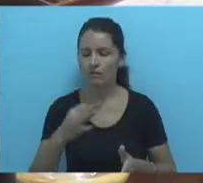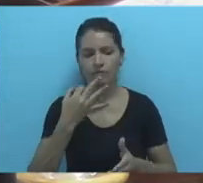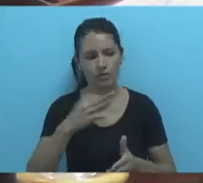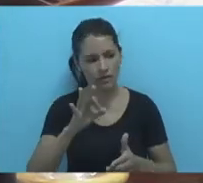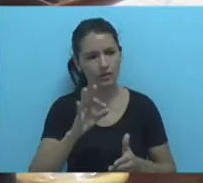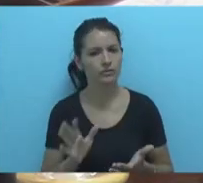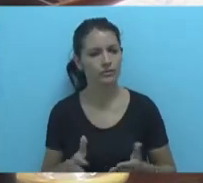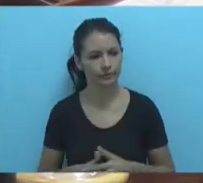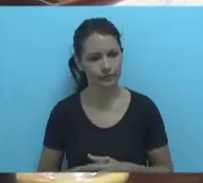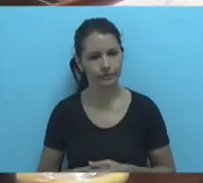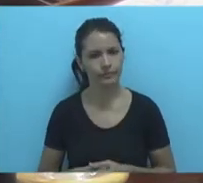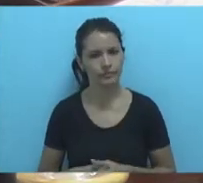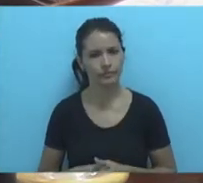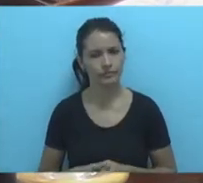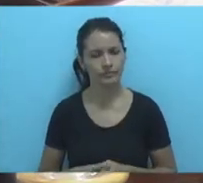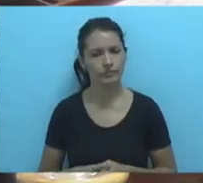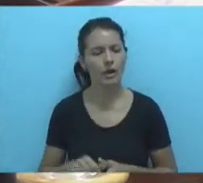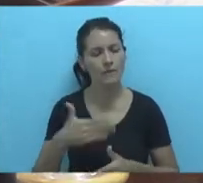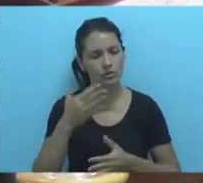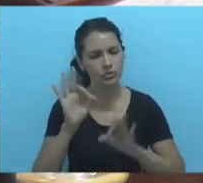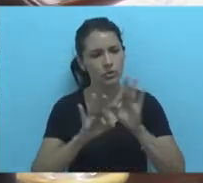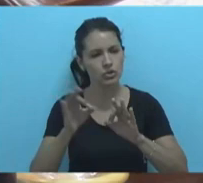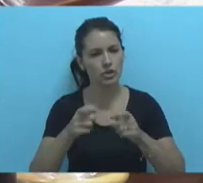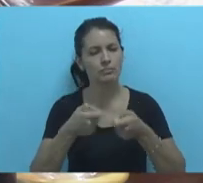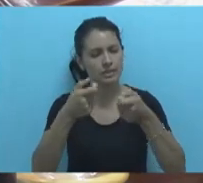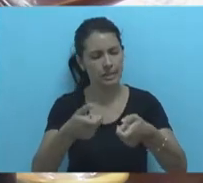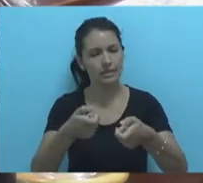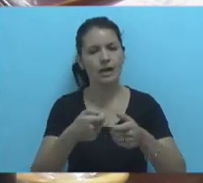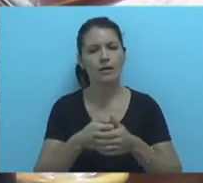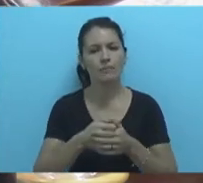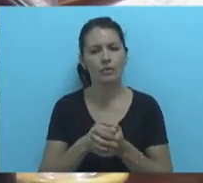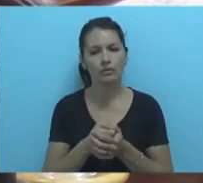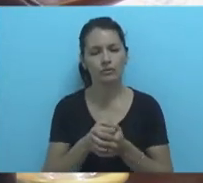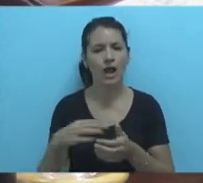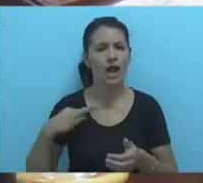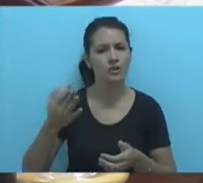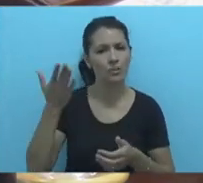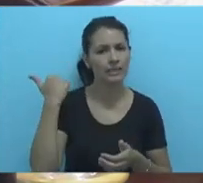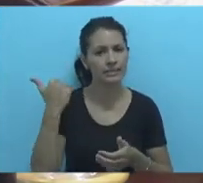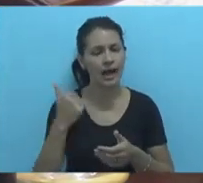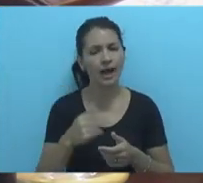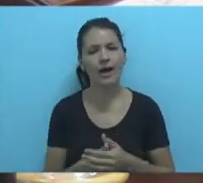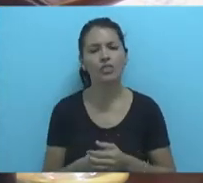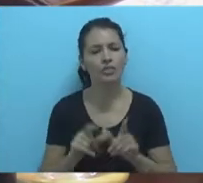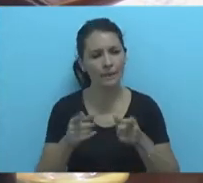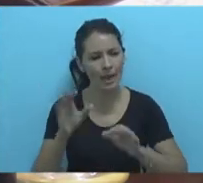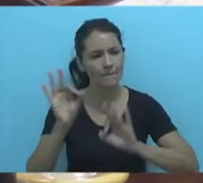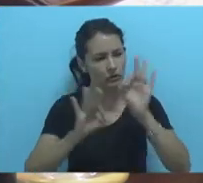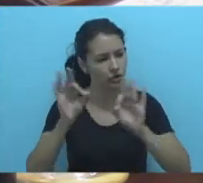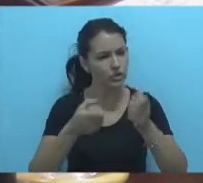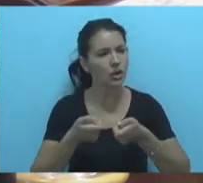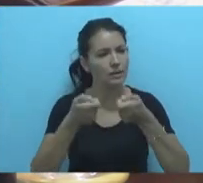y por eso también hemos presentado un proyecto el 9 de junio del año 2021 para discutir